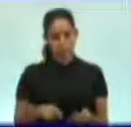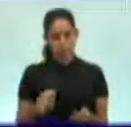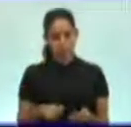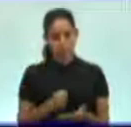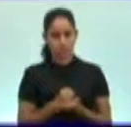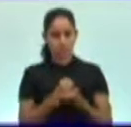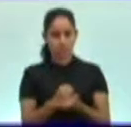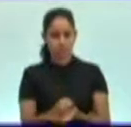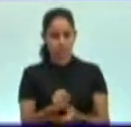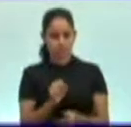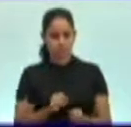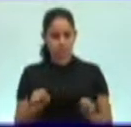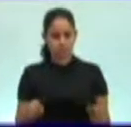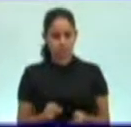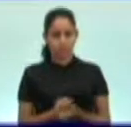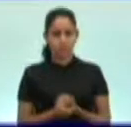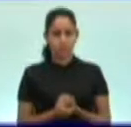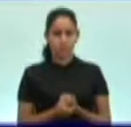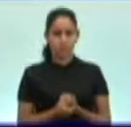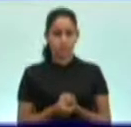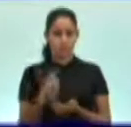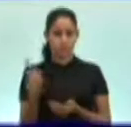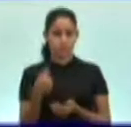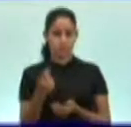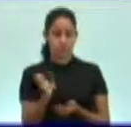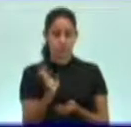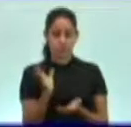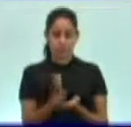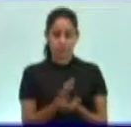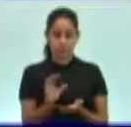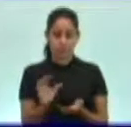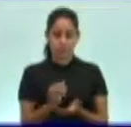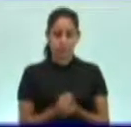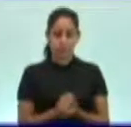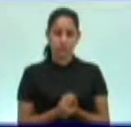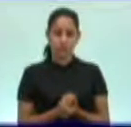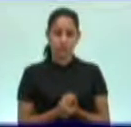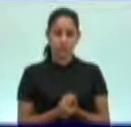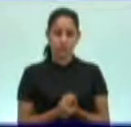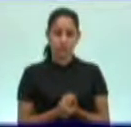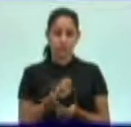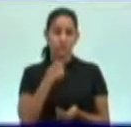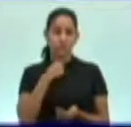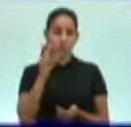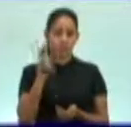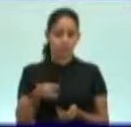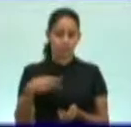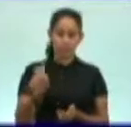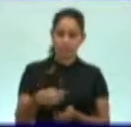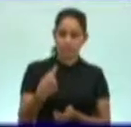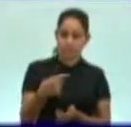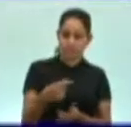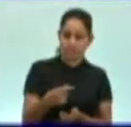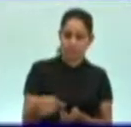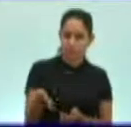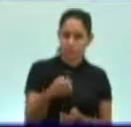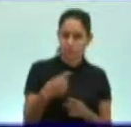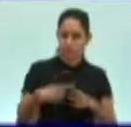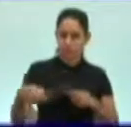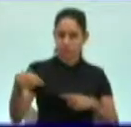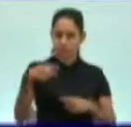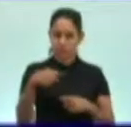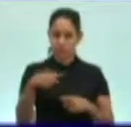Sistema Nacional de Educación. Evaluar sistemáticamente a todos los niveles el cumplimiento de las